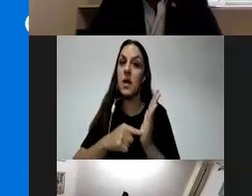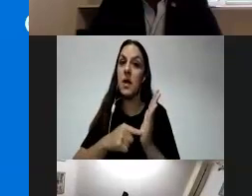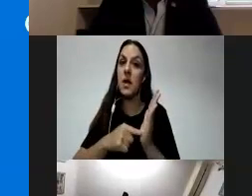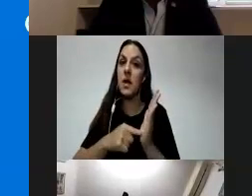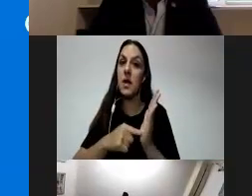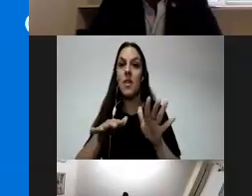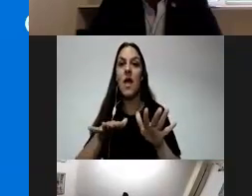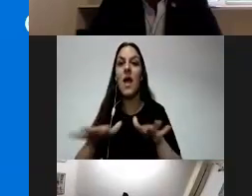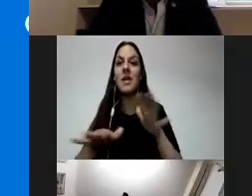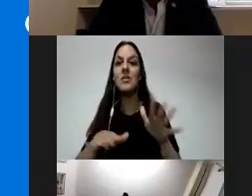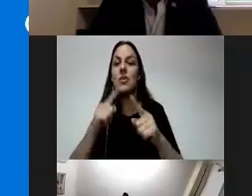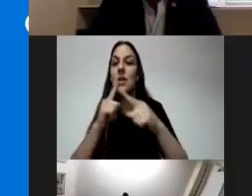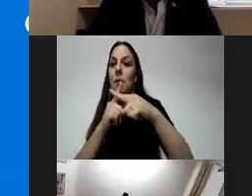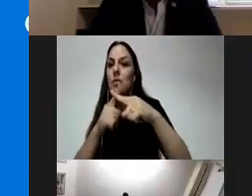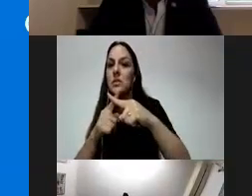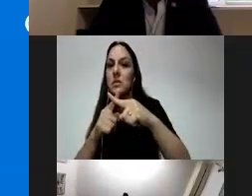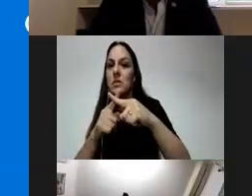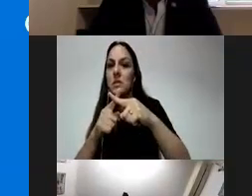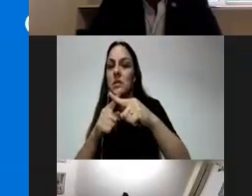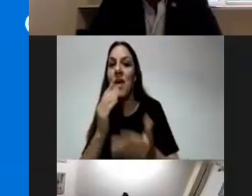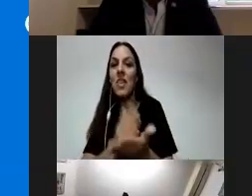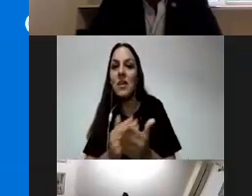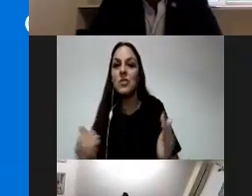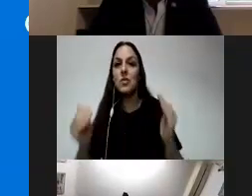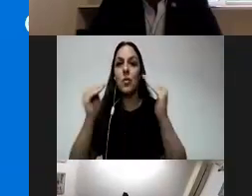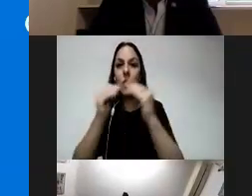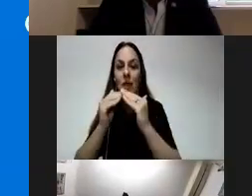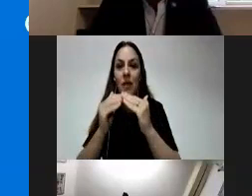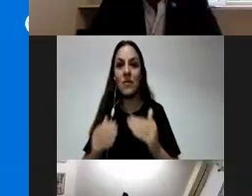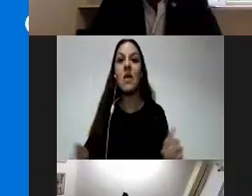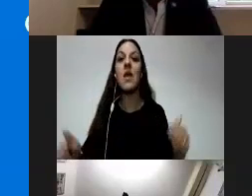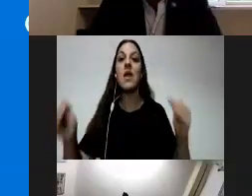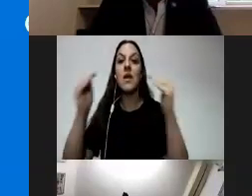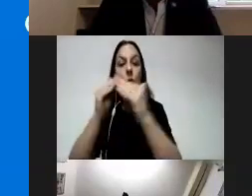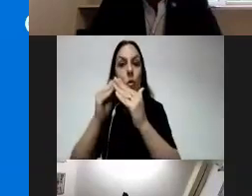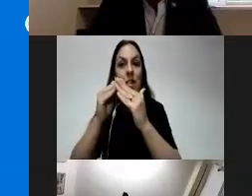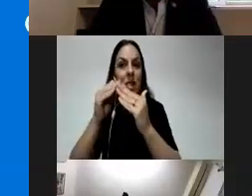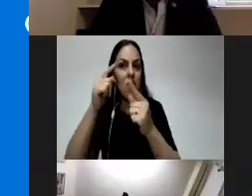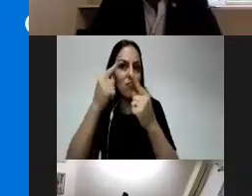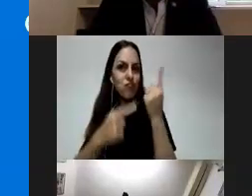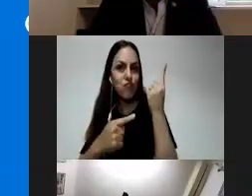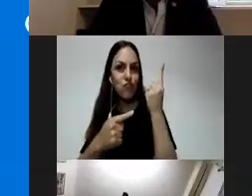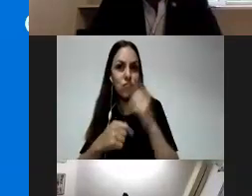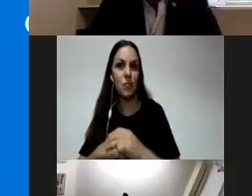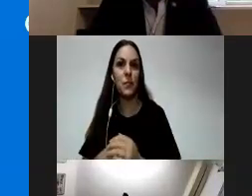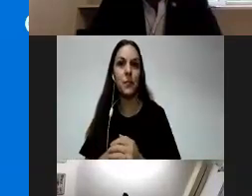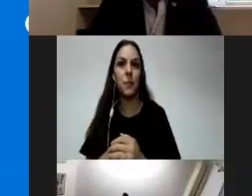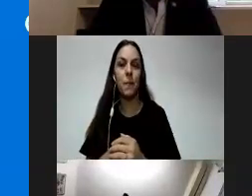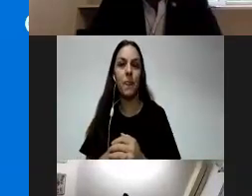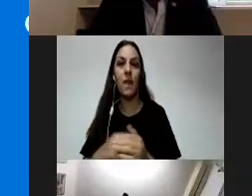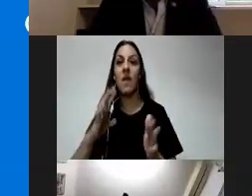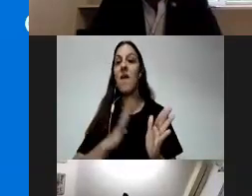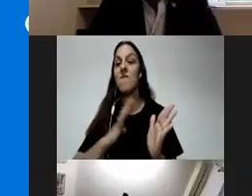positivas, derecho a la igualdad, igualdad de condiciones y oportunidades, ausencia de relación